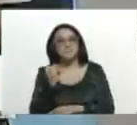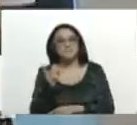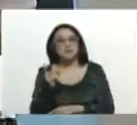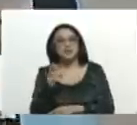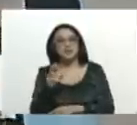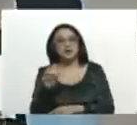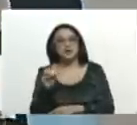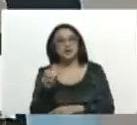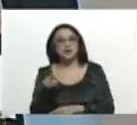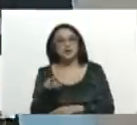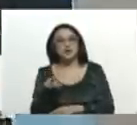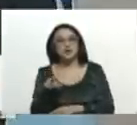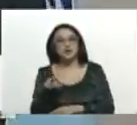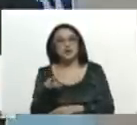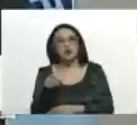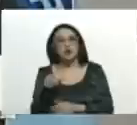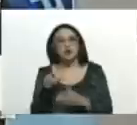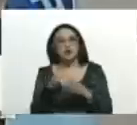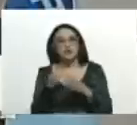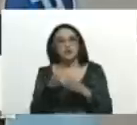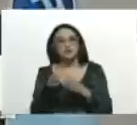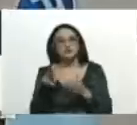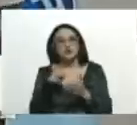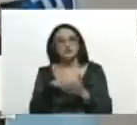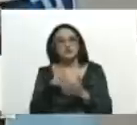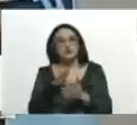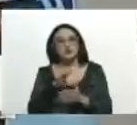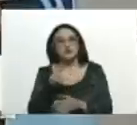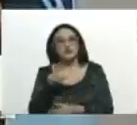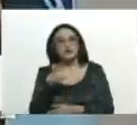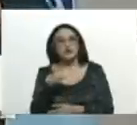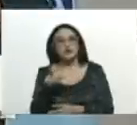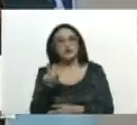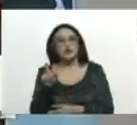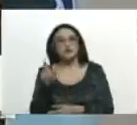por lo corporación venezolana de guayana